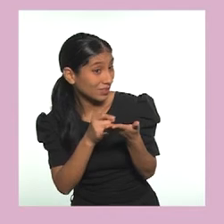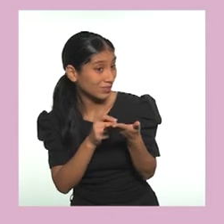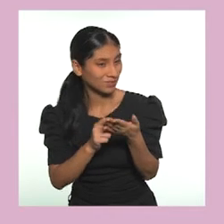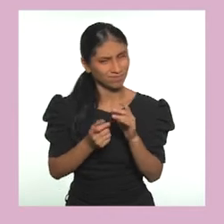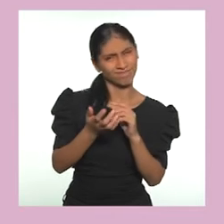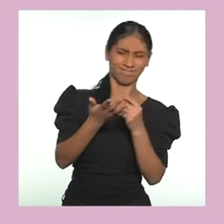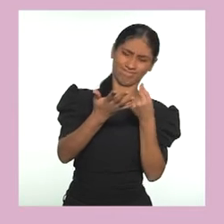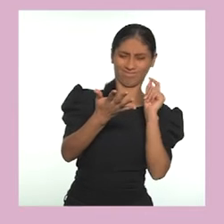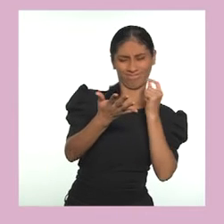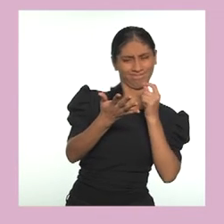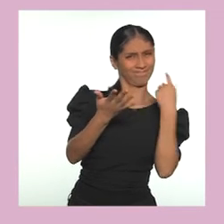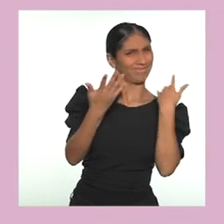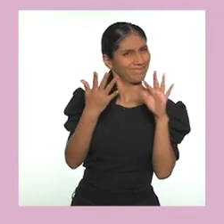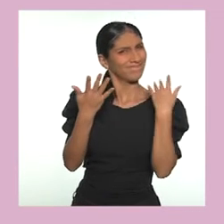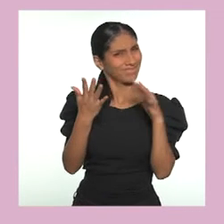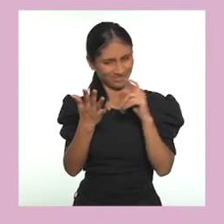cuaderno?